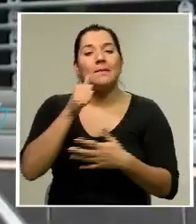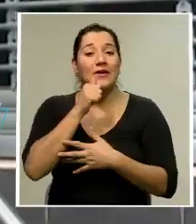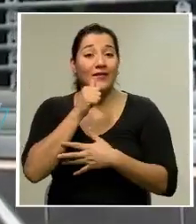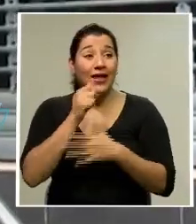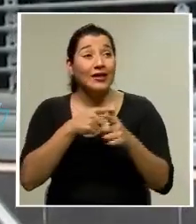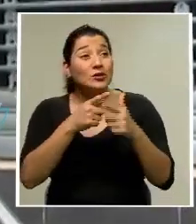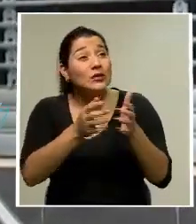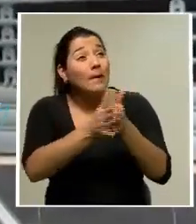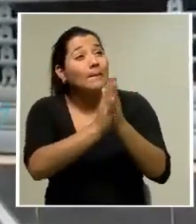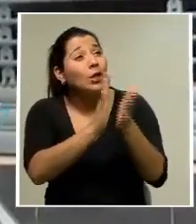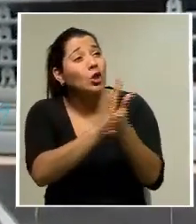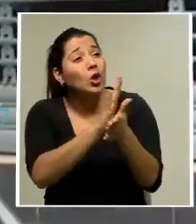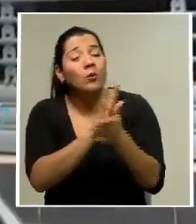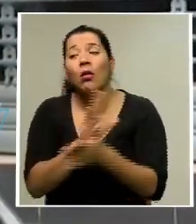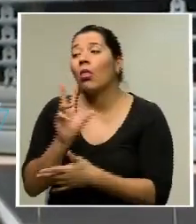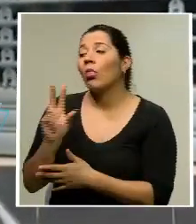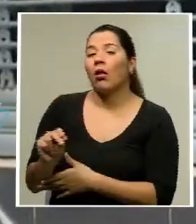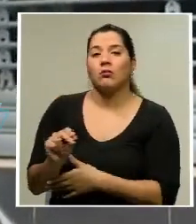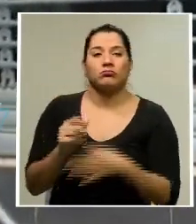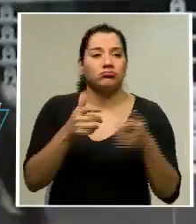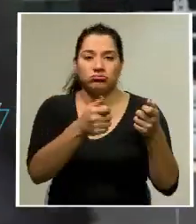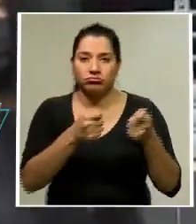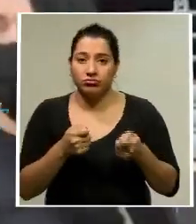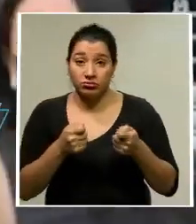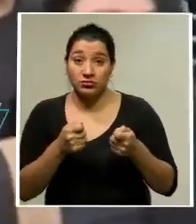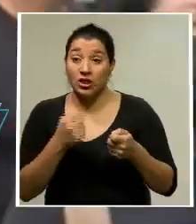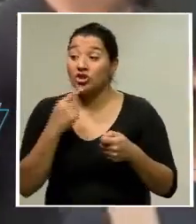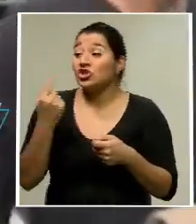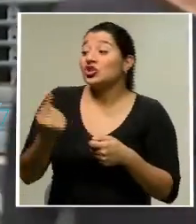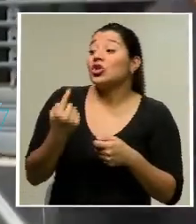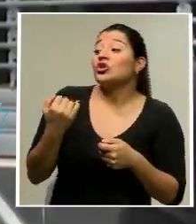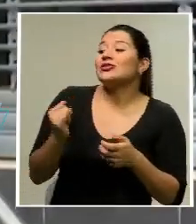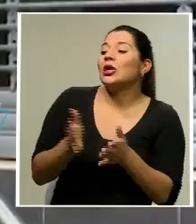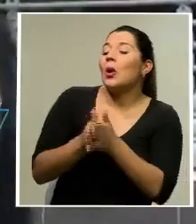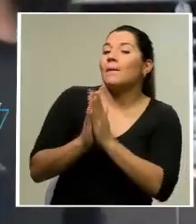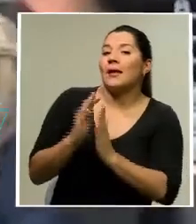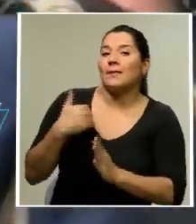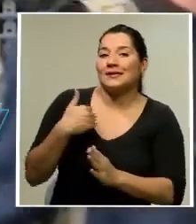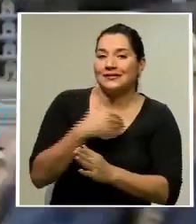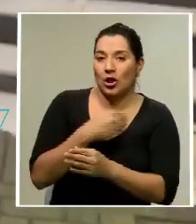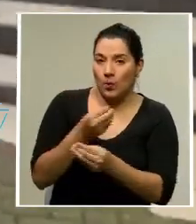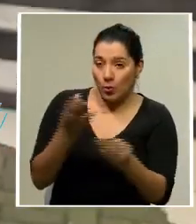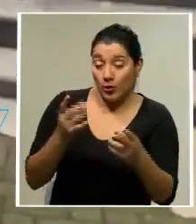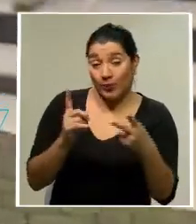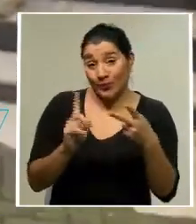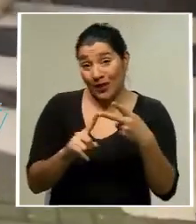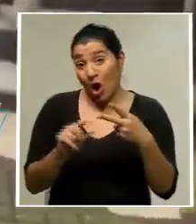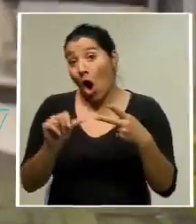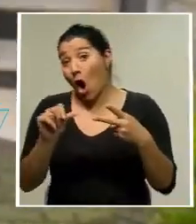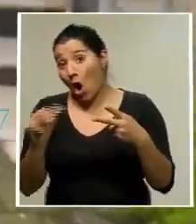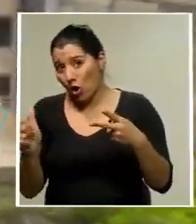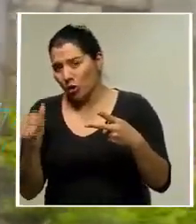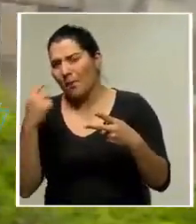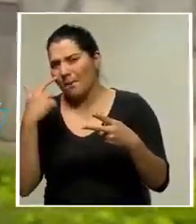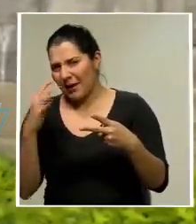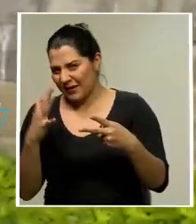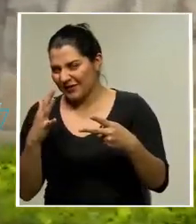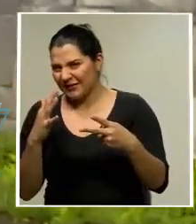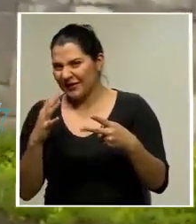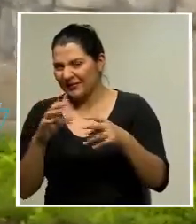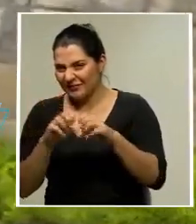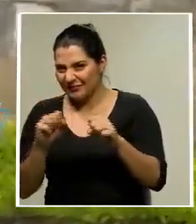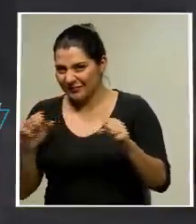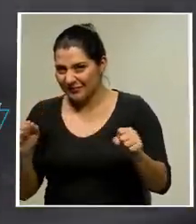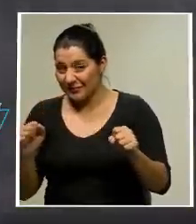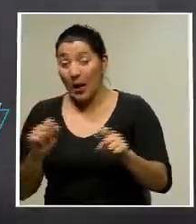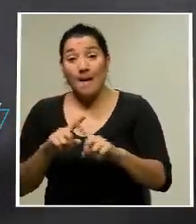los documentos solicitados a menos que los pidiera el Ministerio Público. En el otro caso denunciado, aseguró que el ICE fue